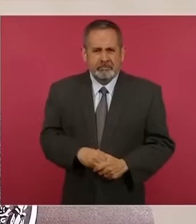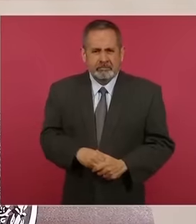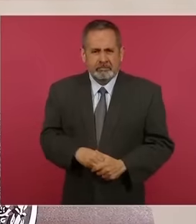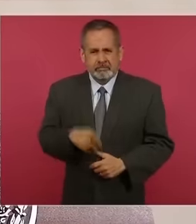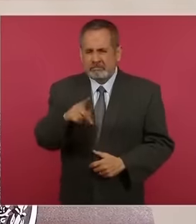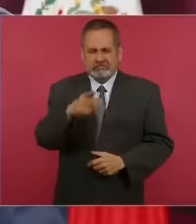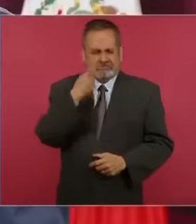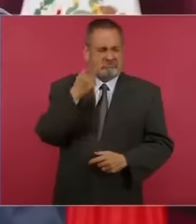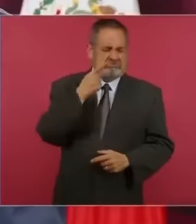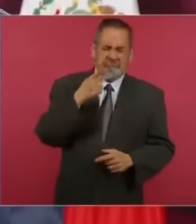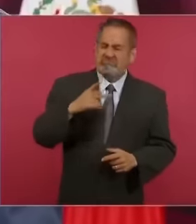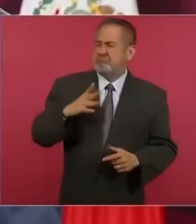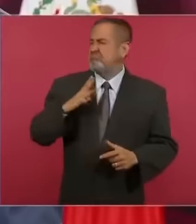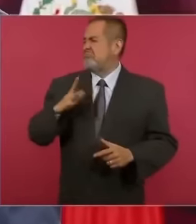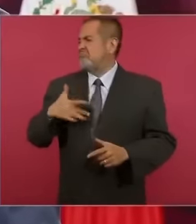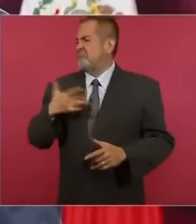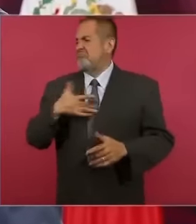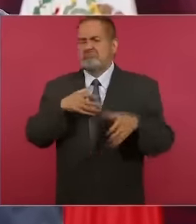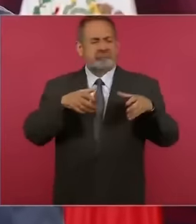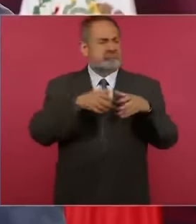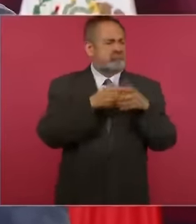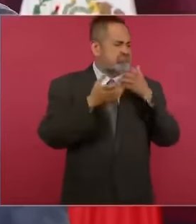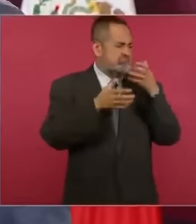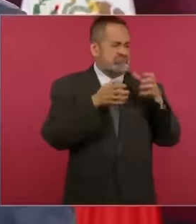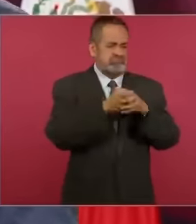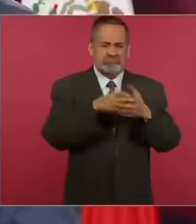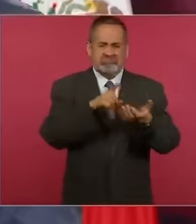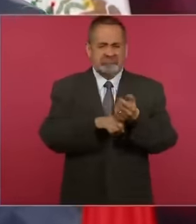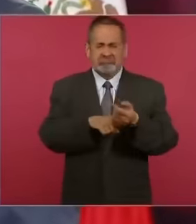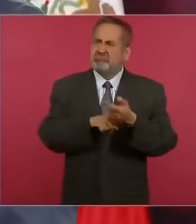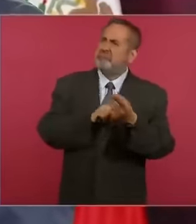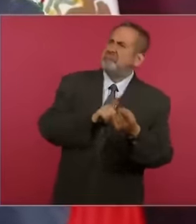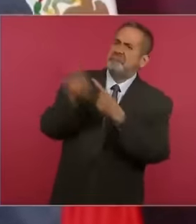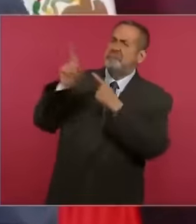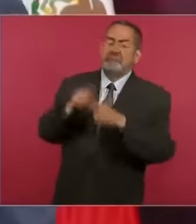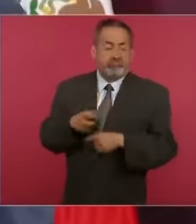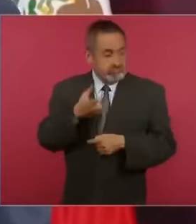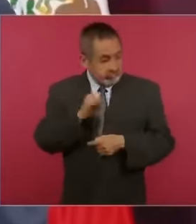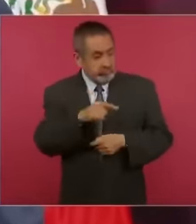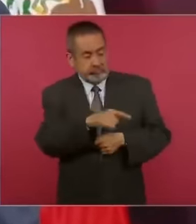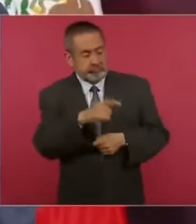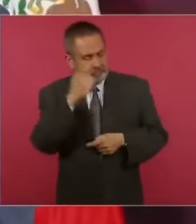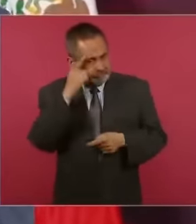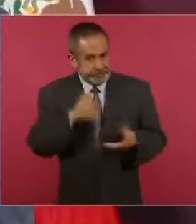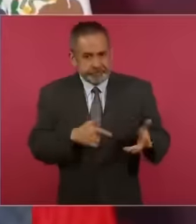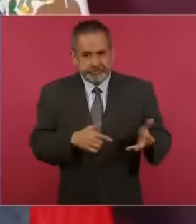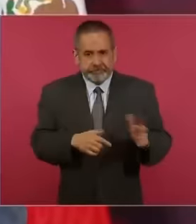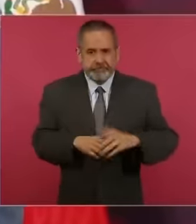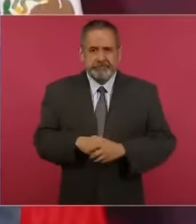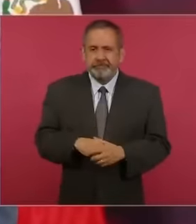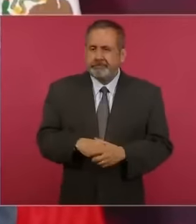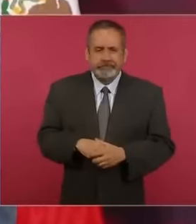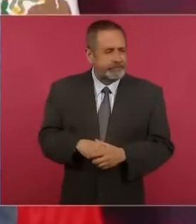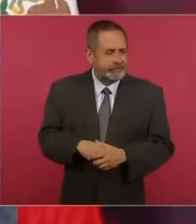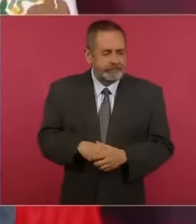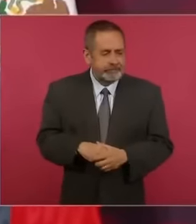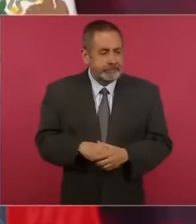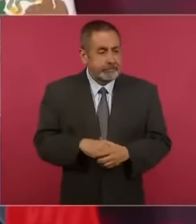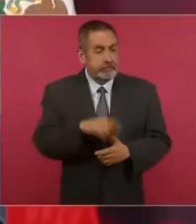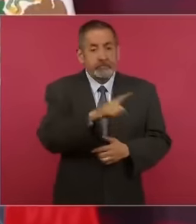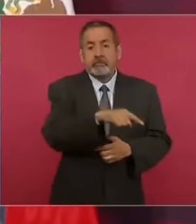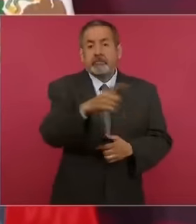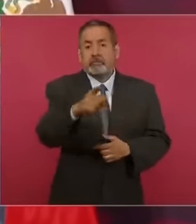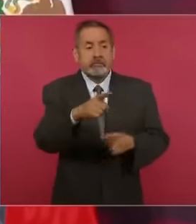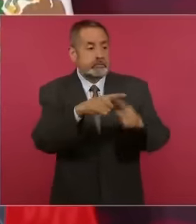nada más por su conservadurismo, porque así son. Y no crean que hay diferencia